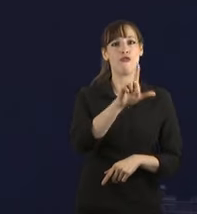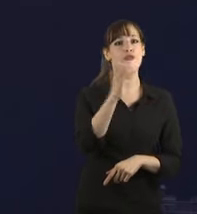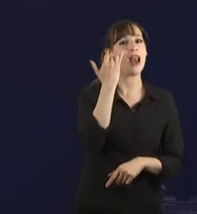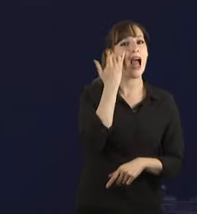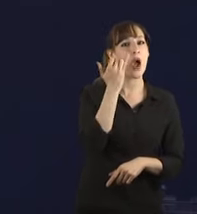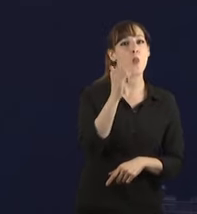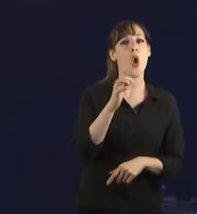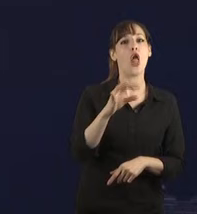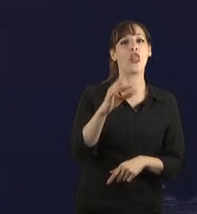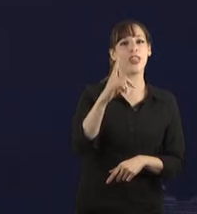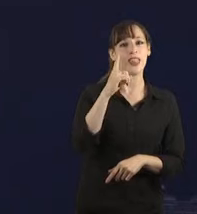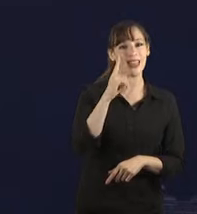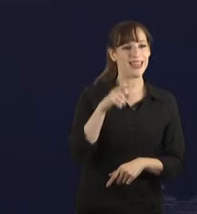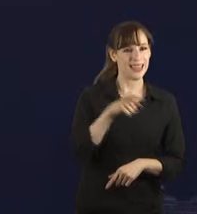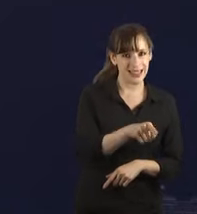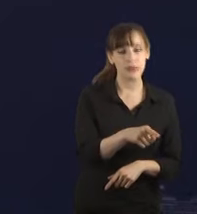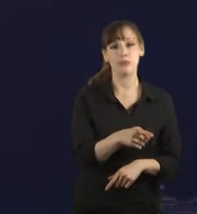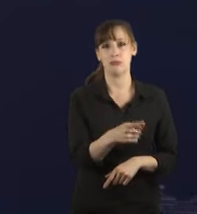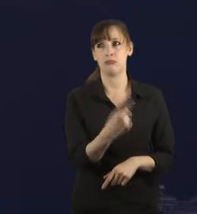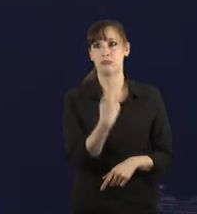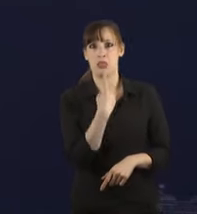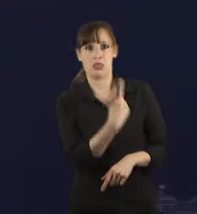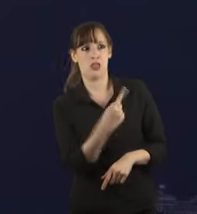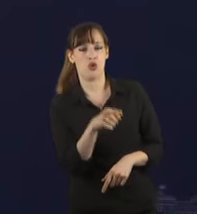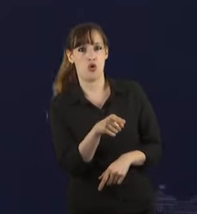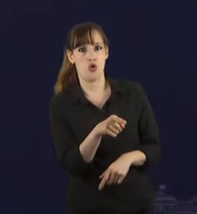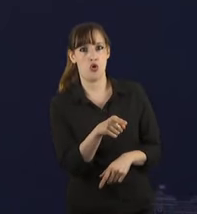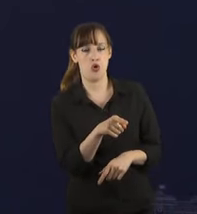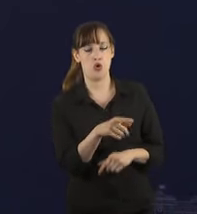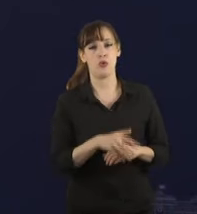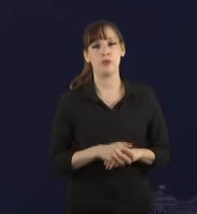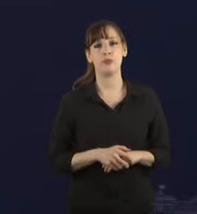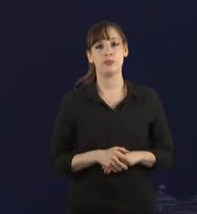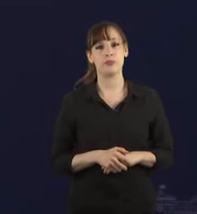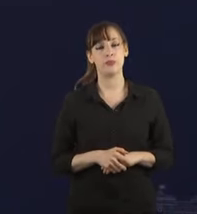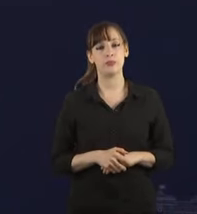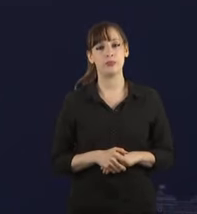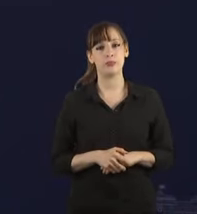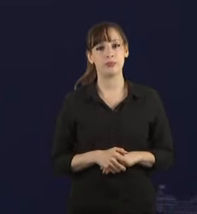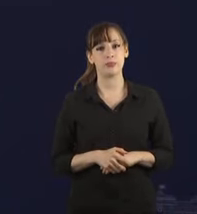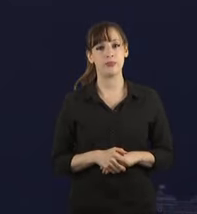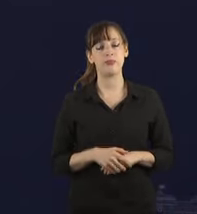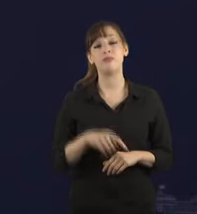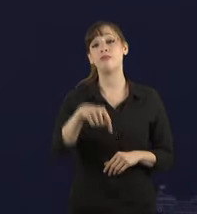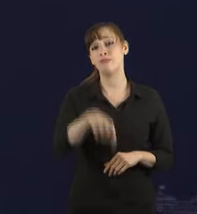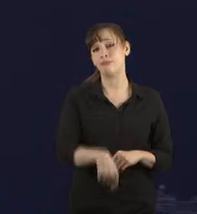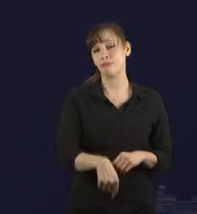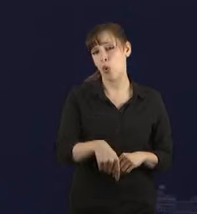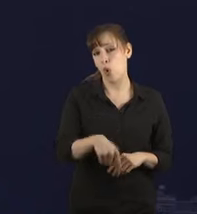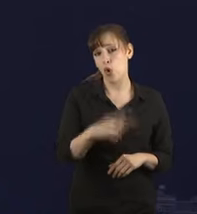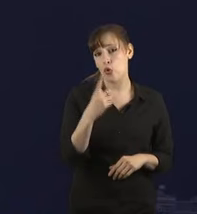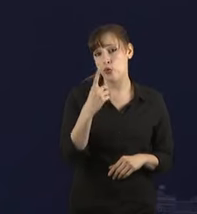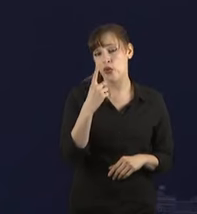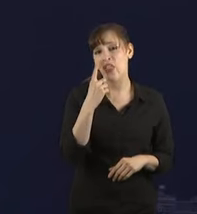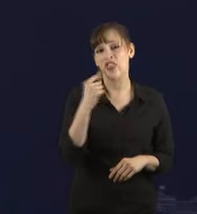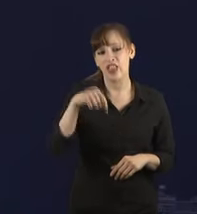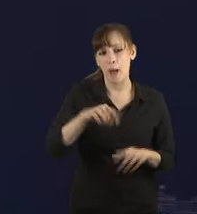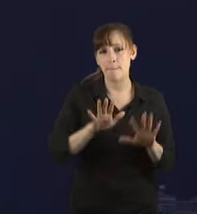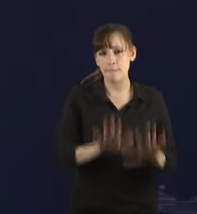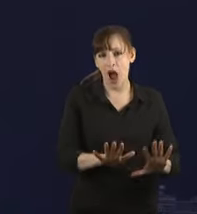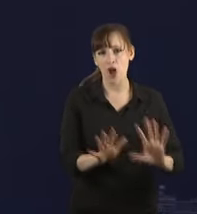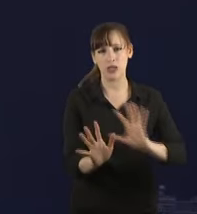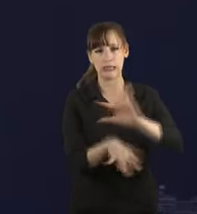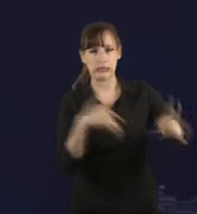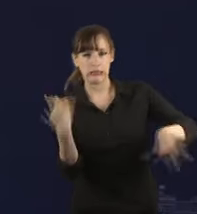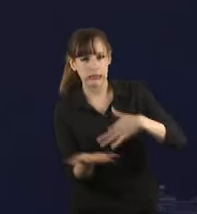anunció que su operación iba a ser dentro de el desorden que está generando este paro lo